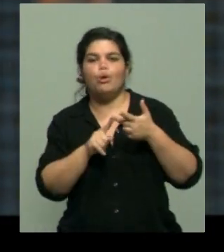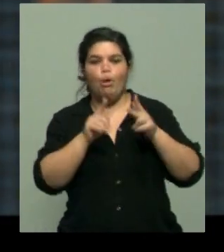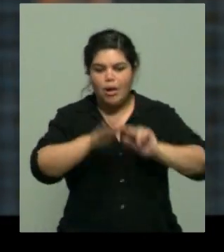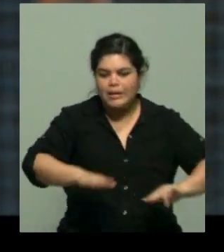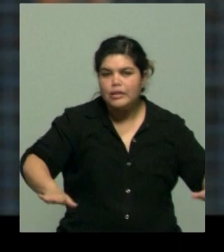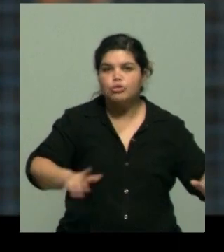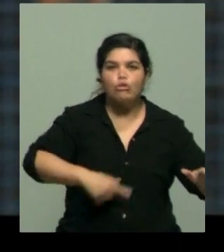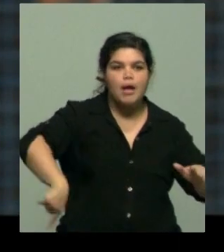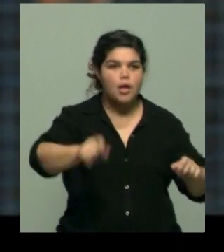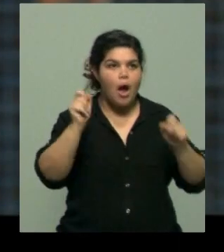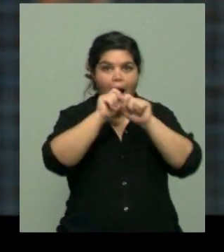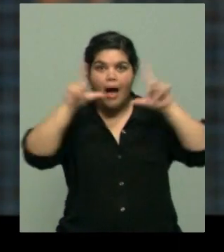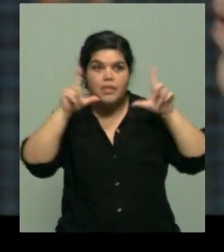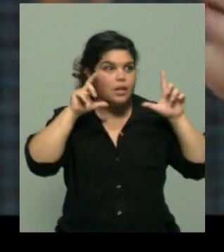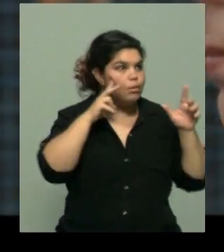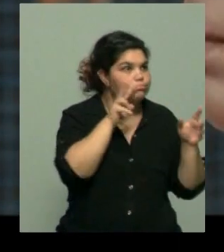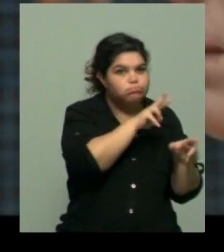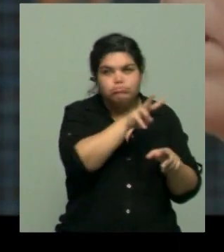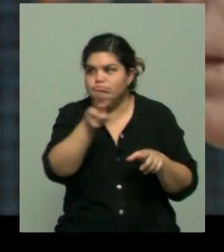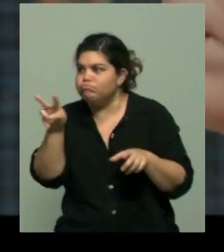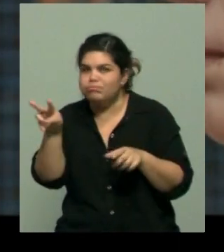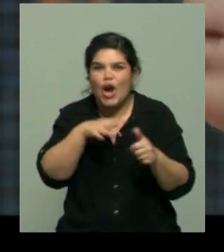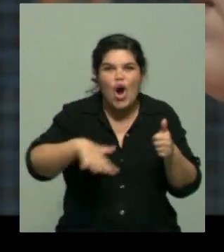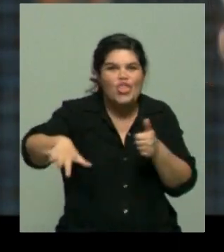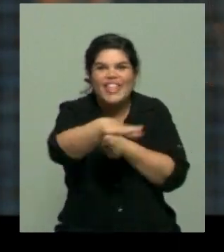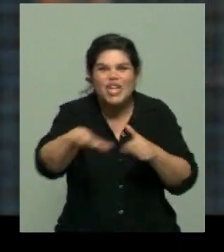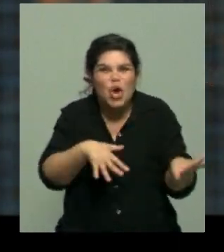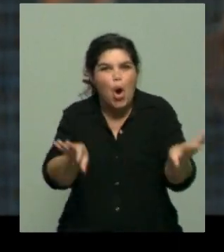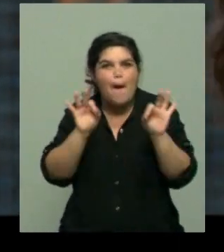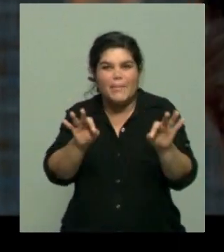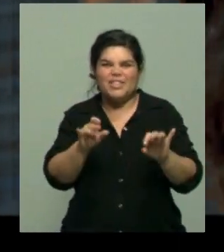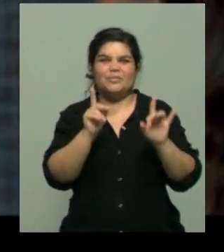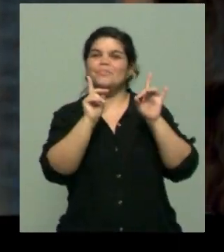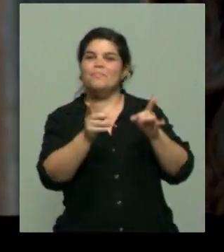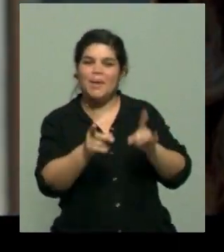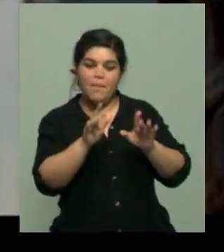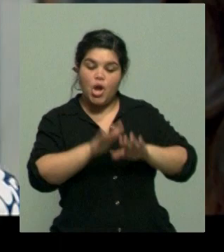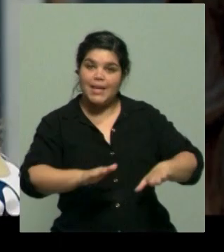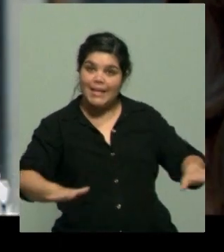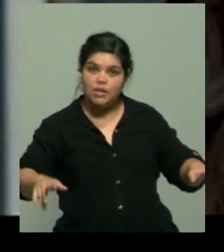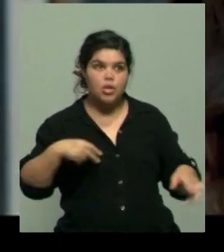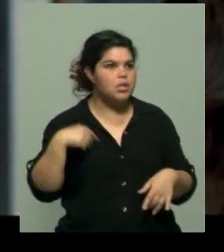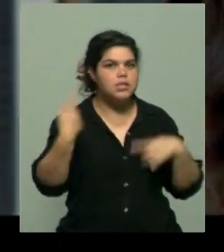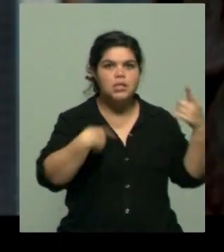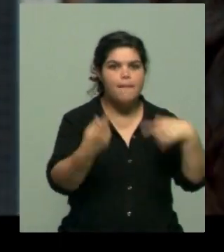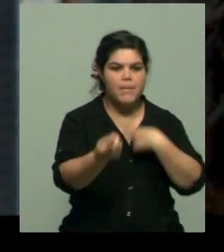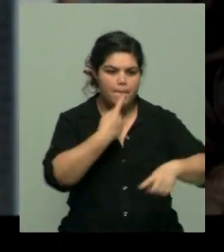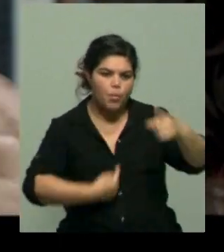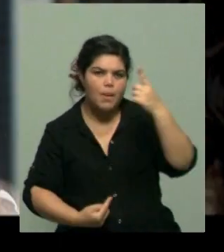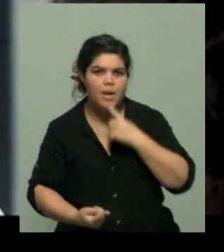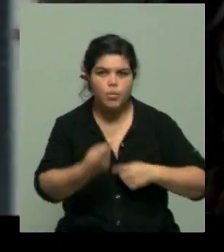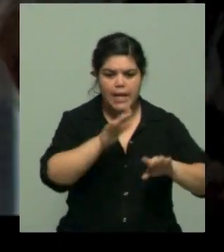infancias de poder estar atento a todo lo que sucede. De hecho, los niños pequeños están atentos a todo, te preguntan